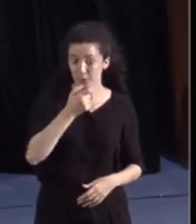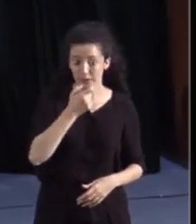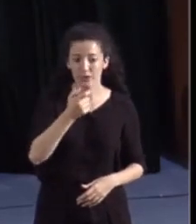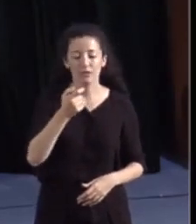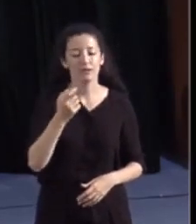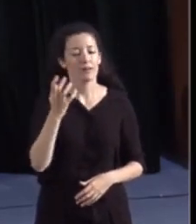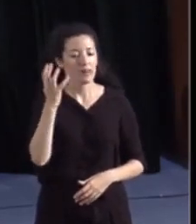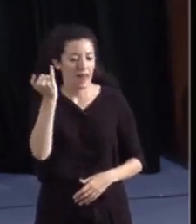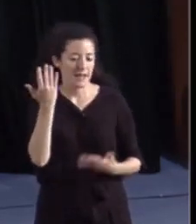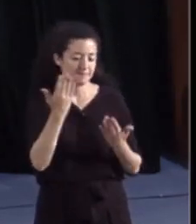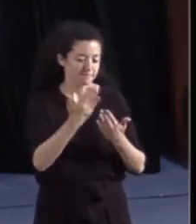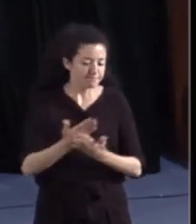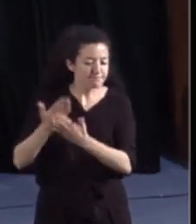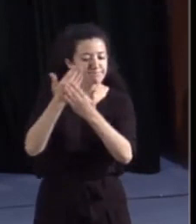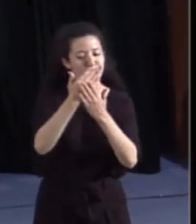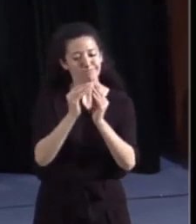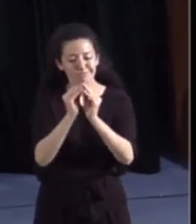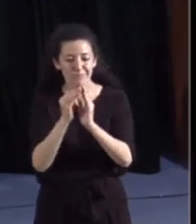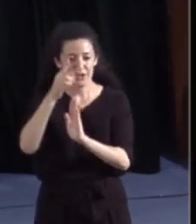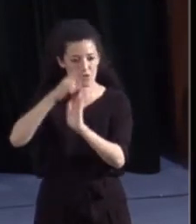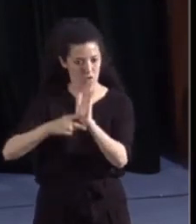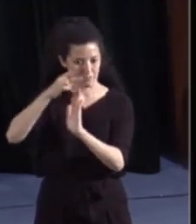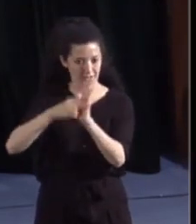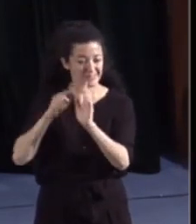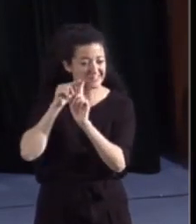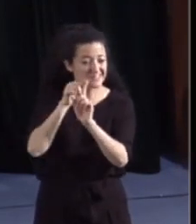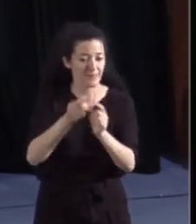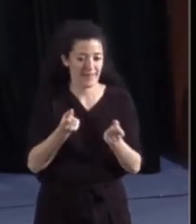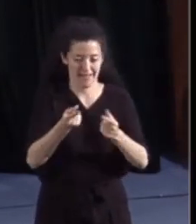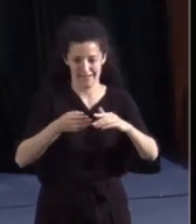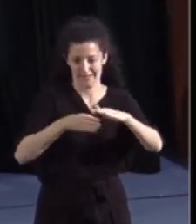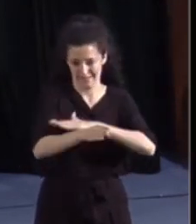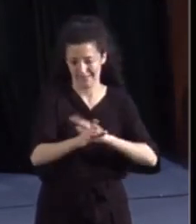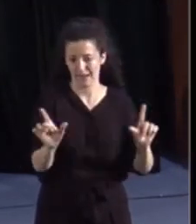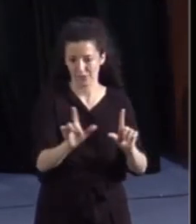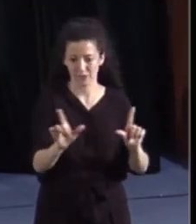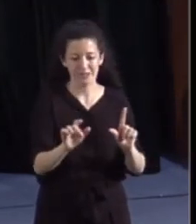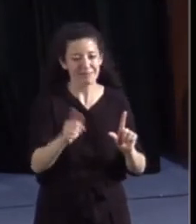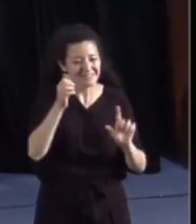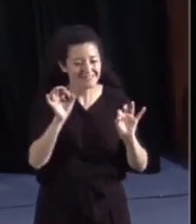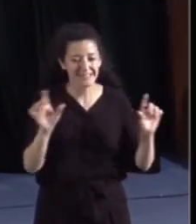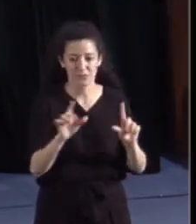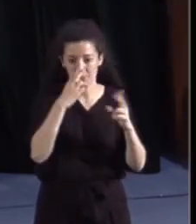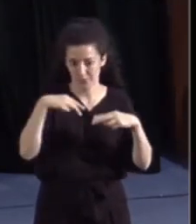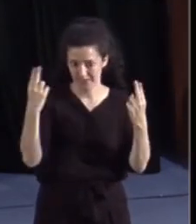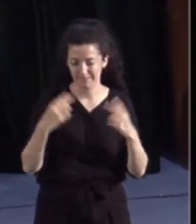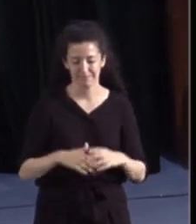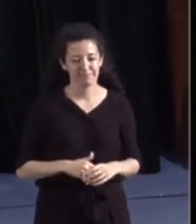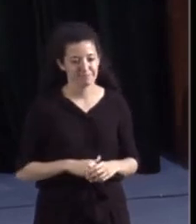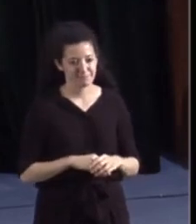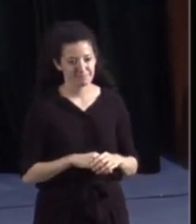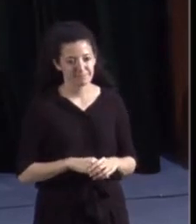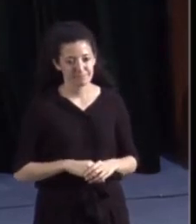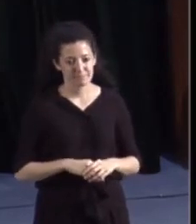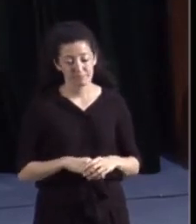tipo de normas que deben cumplir, sobre todo los medios que son públicos y normalmente son recomendaciones también para